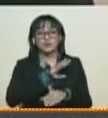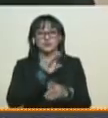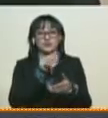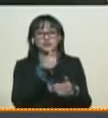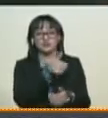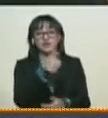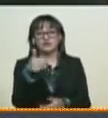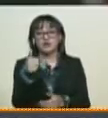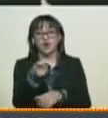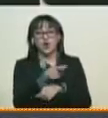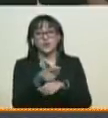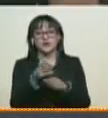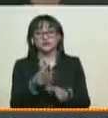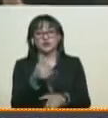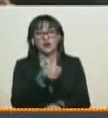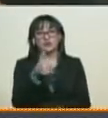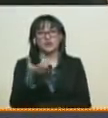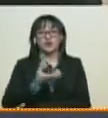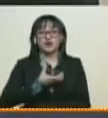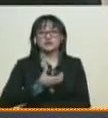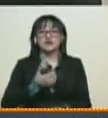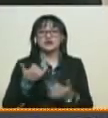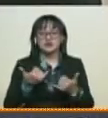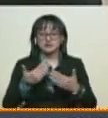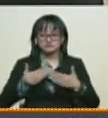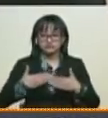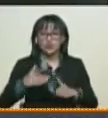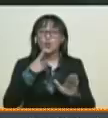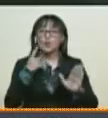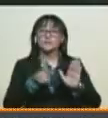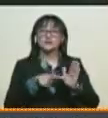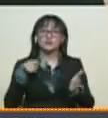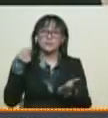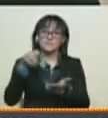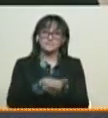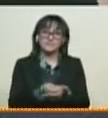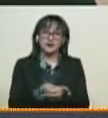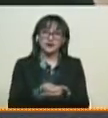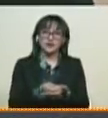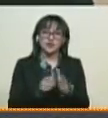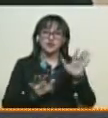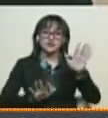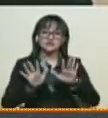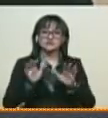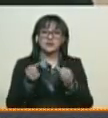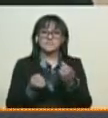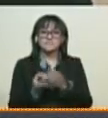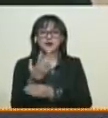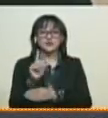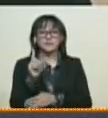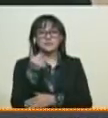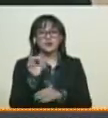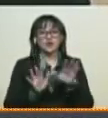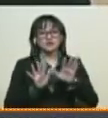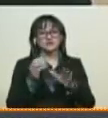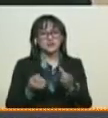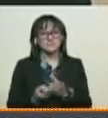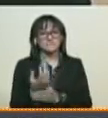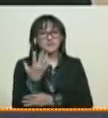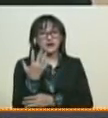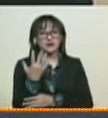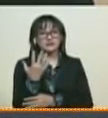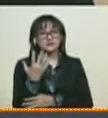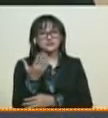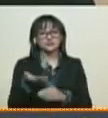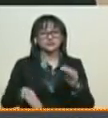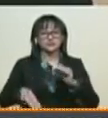de las alcaldías, para ya arrancar con el cumplimiento del pago de la quincena de mayo, esta primera quincena de mayo, con